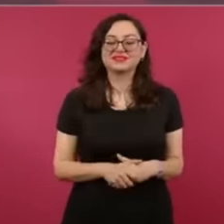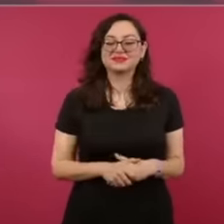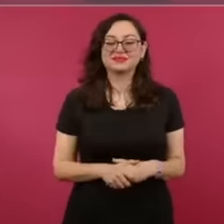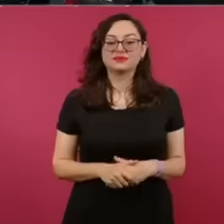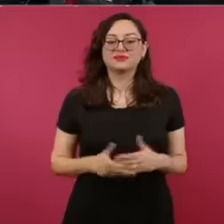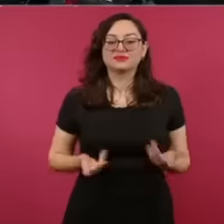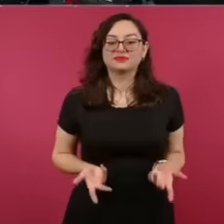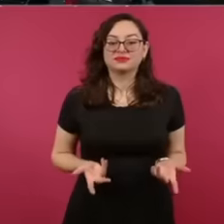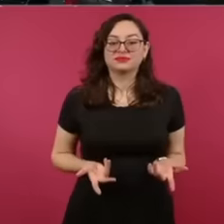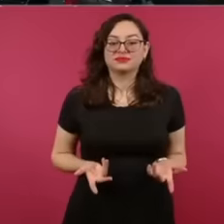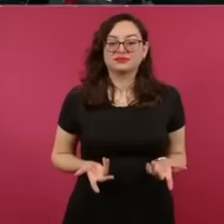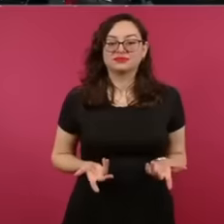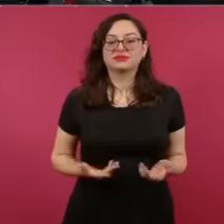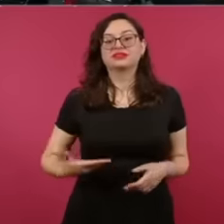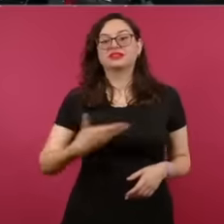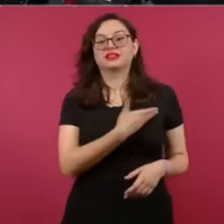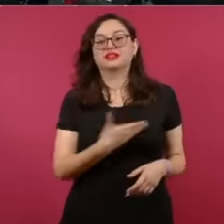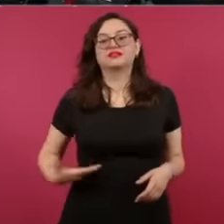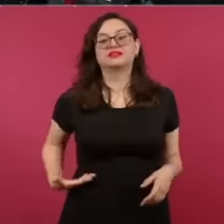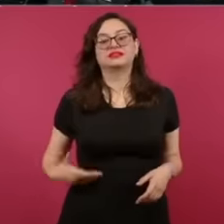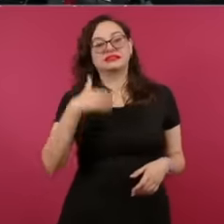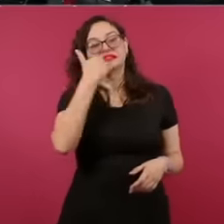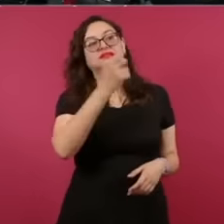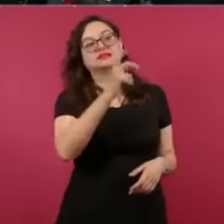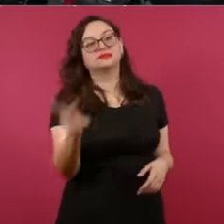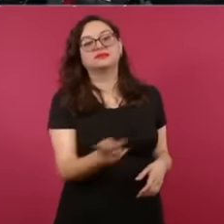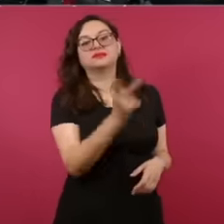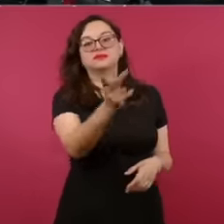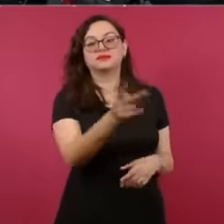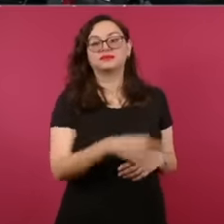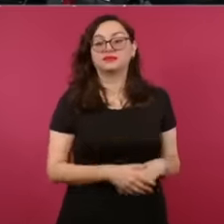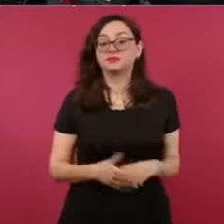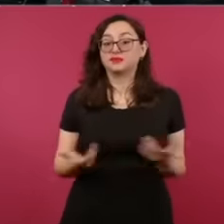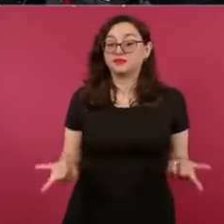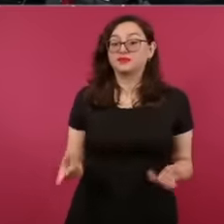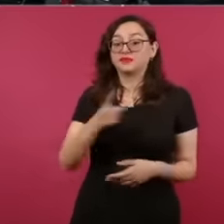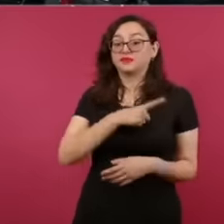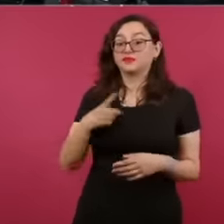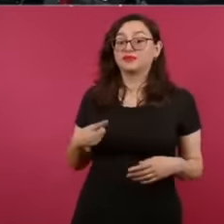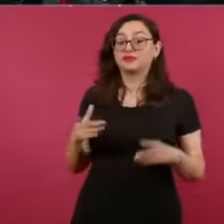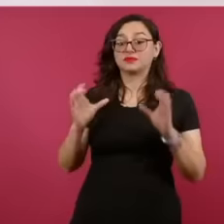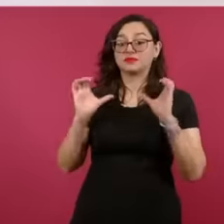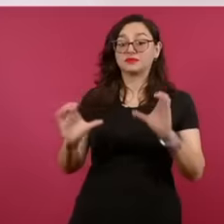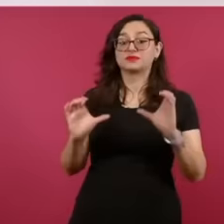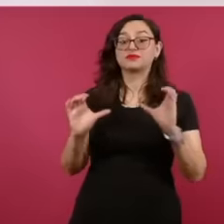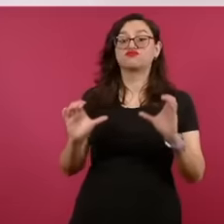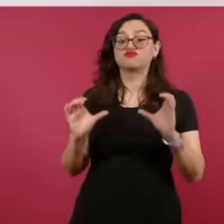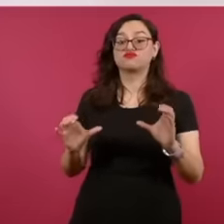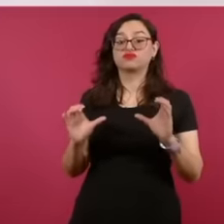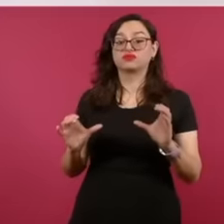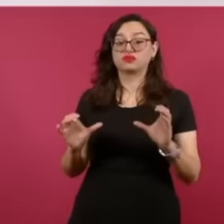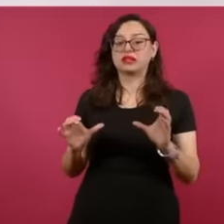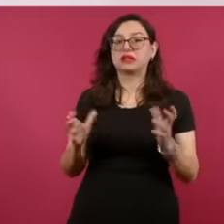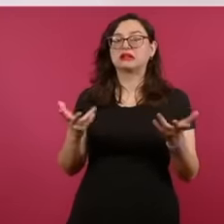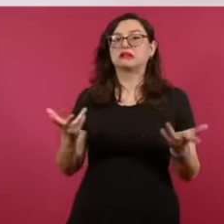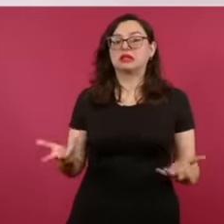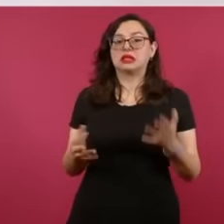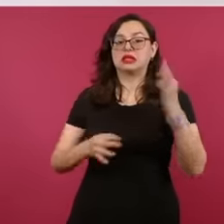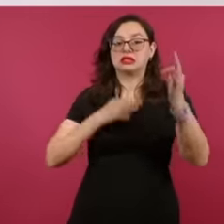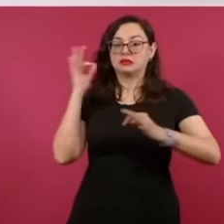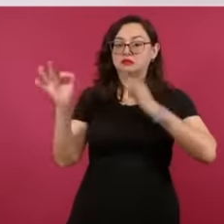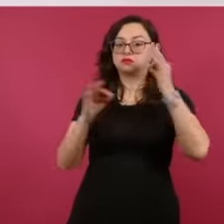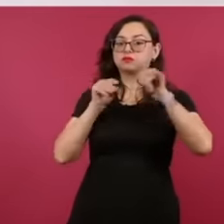presidente, querría hacerle una pregunta. Hay que tener cuidado con eso, porque no es que que haga mucho daño,